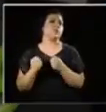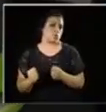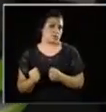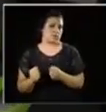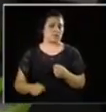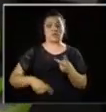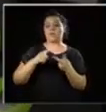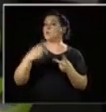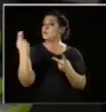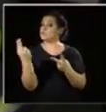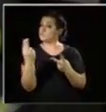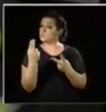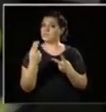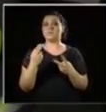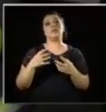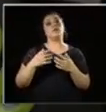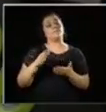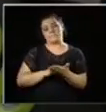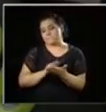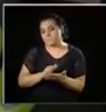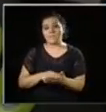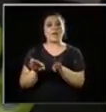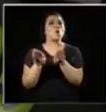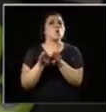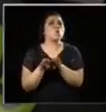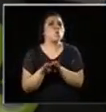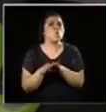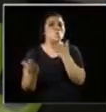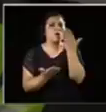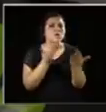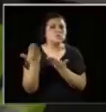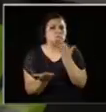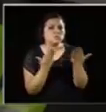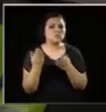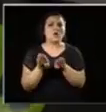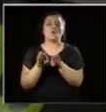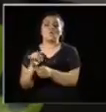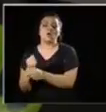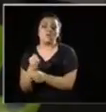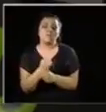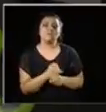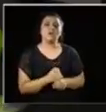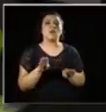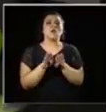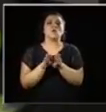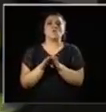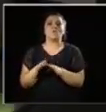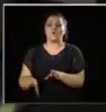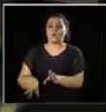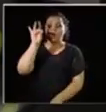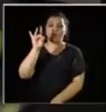tener instrumentos reales de estudios, como todos los sondeos que te dan la realidad de la cifra oculta del delito, para de ahí poder